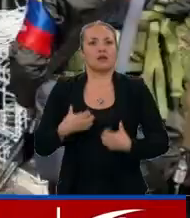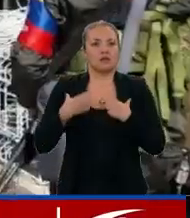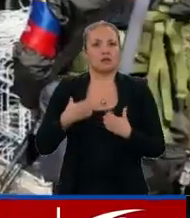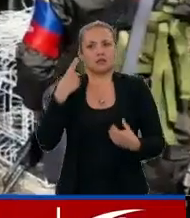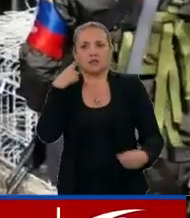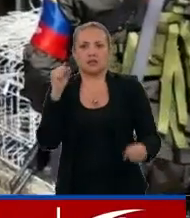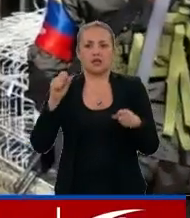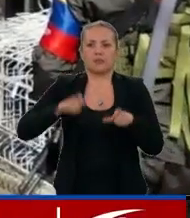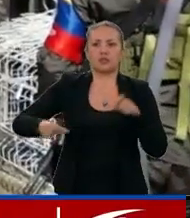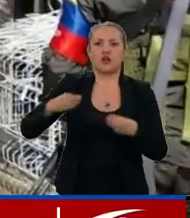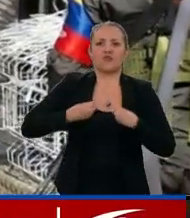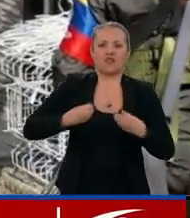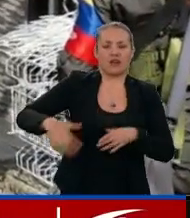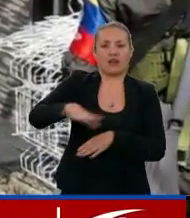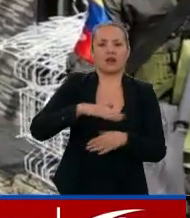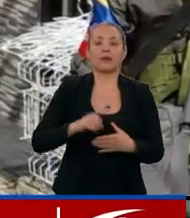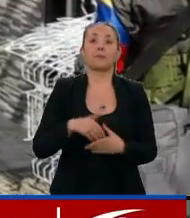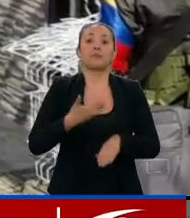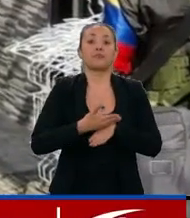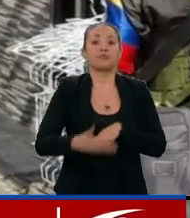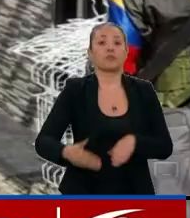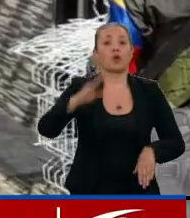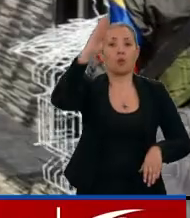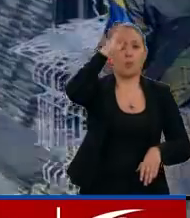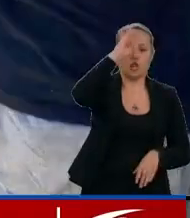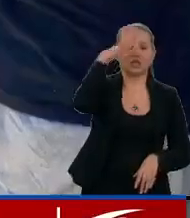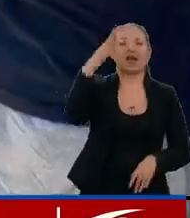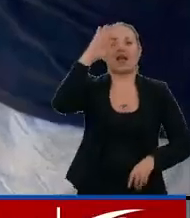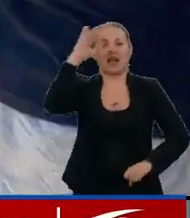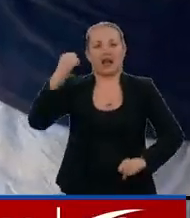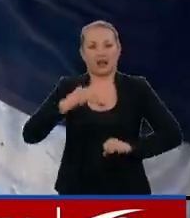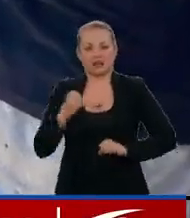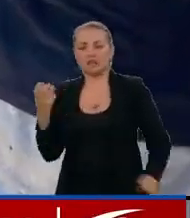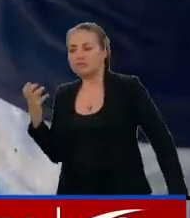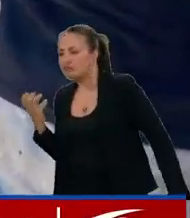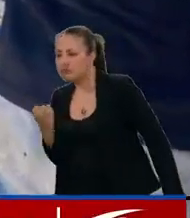El ejército y la policía llegaron al lugar para recuperar la tranquilidad de la población.